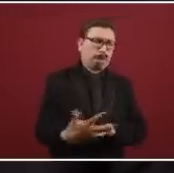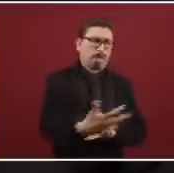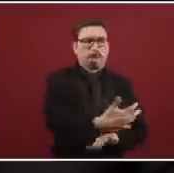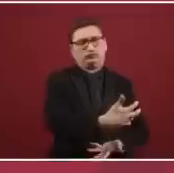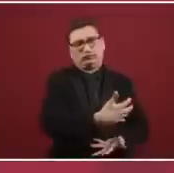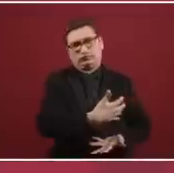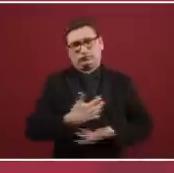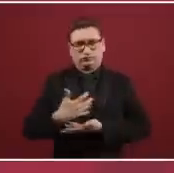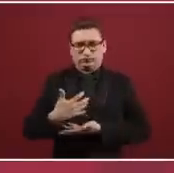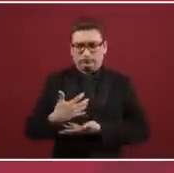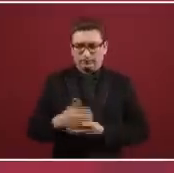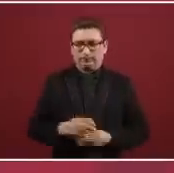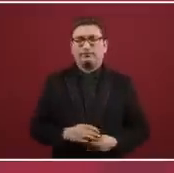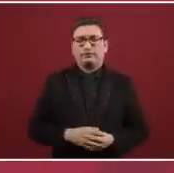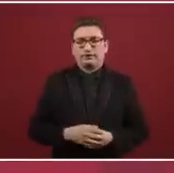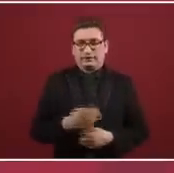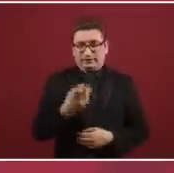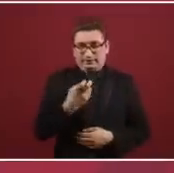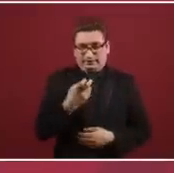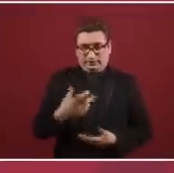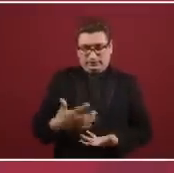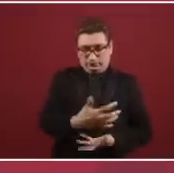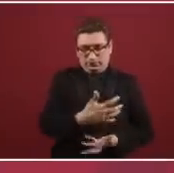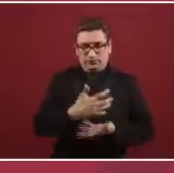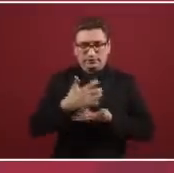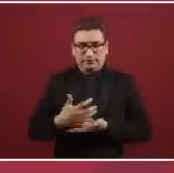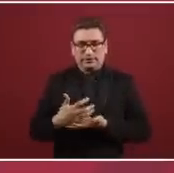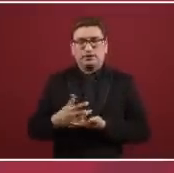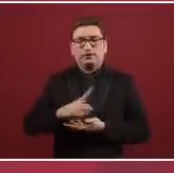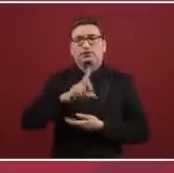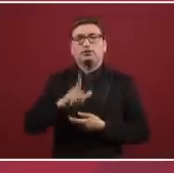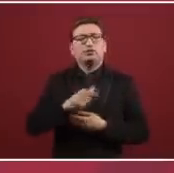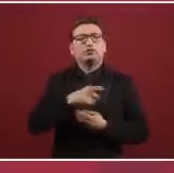y lo que queremos es informar.